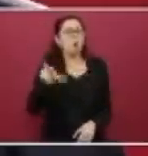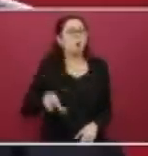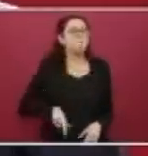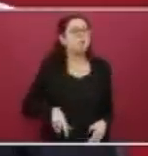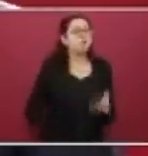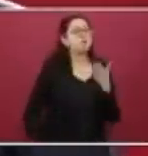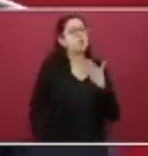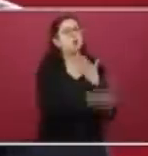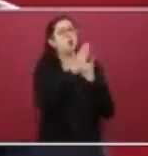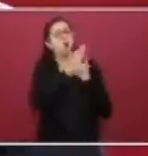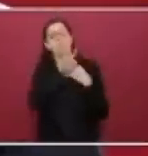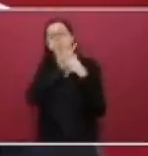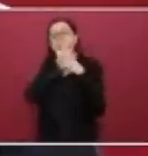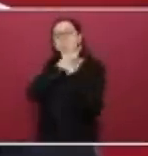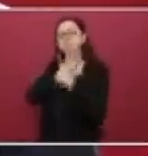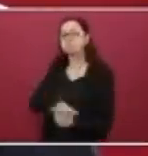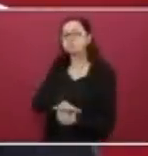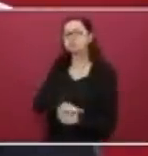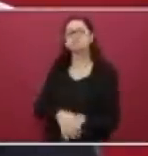pues no